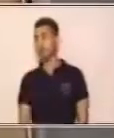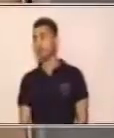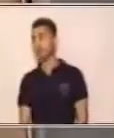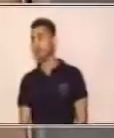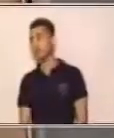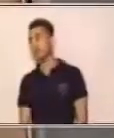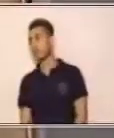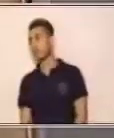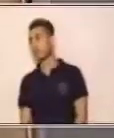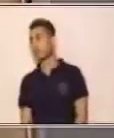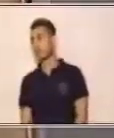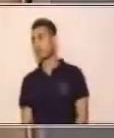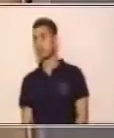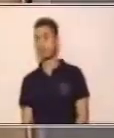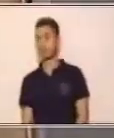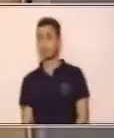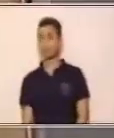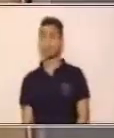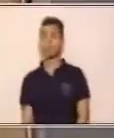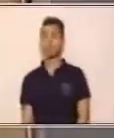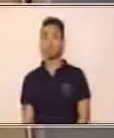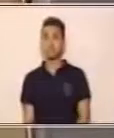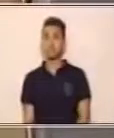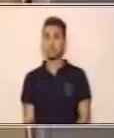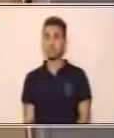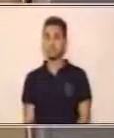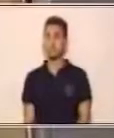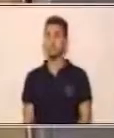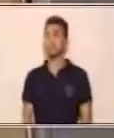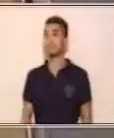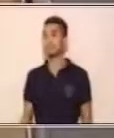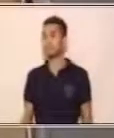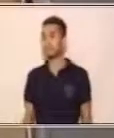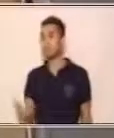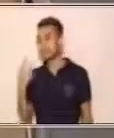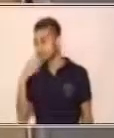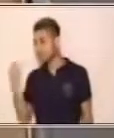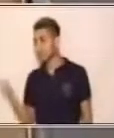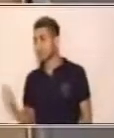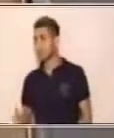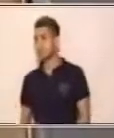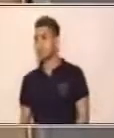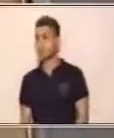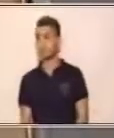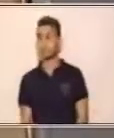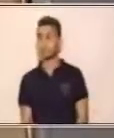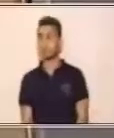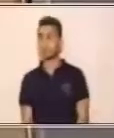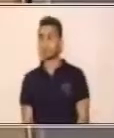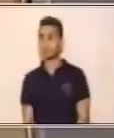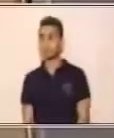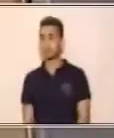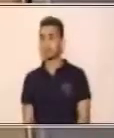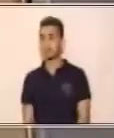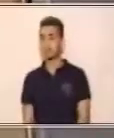4 correspondiente. Bueno, ¿qué es lo que sucede entonces en esta parte? En esta parte